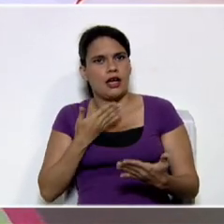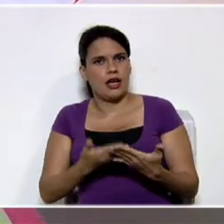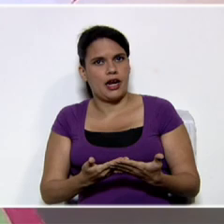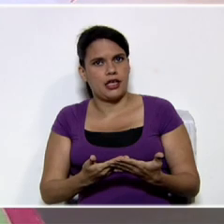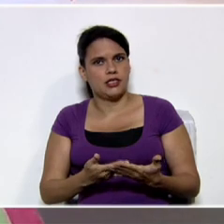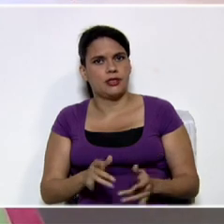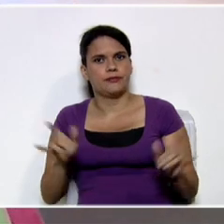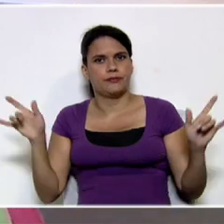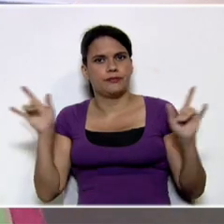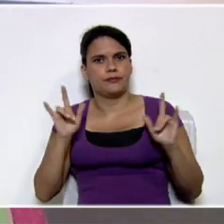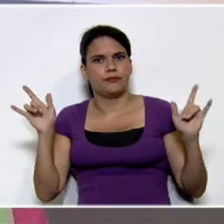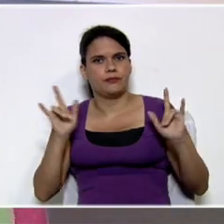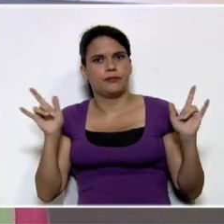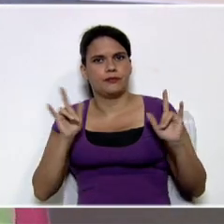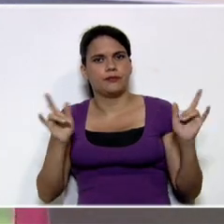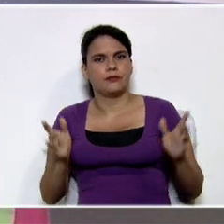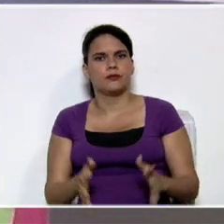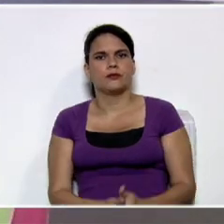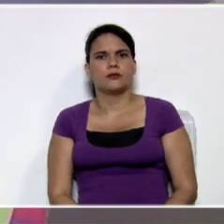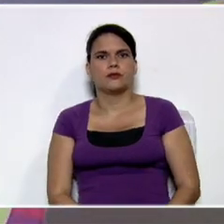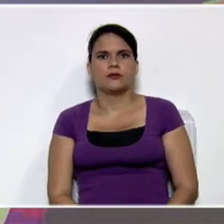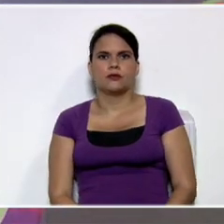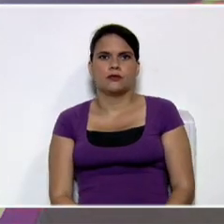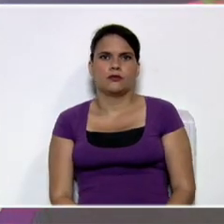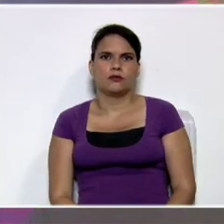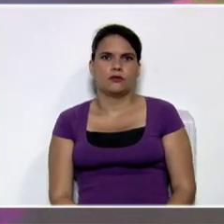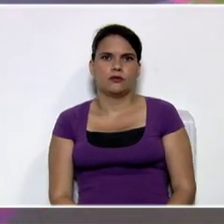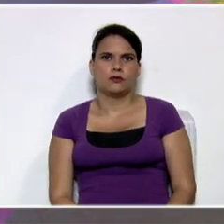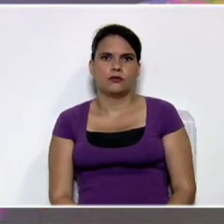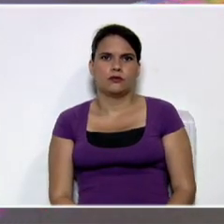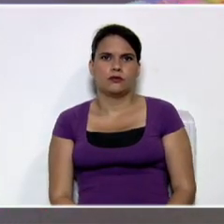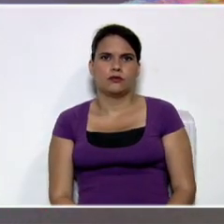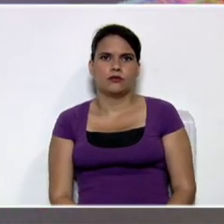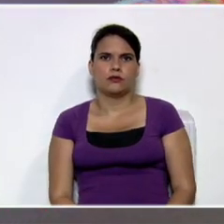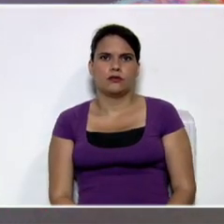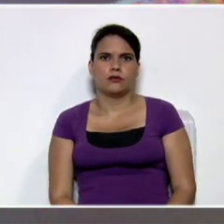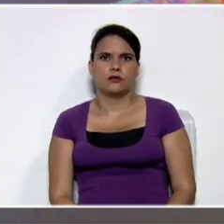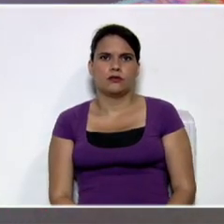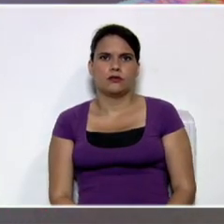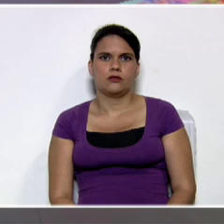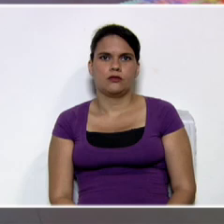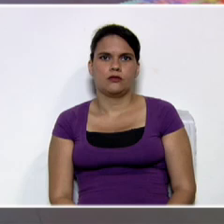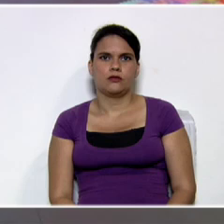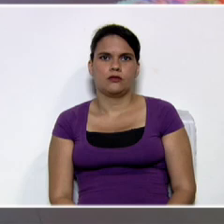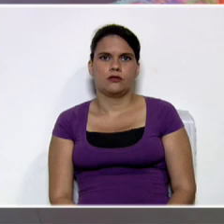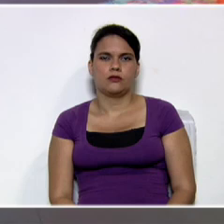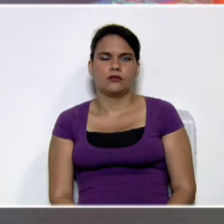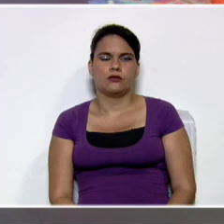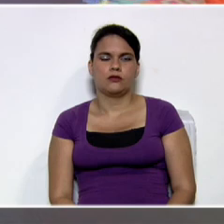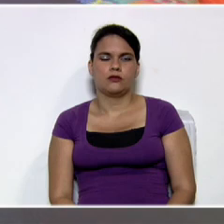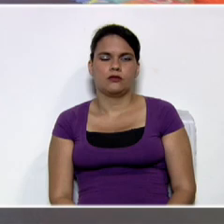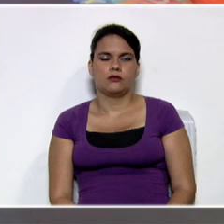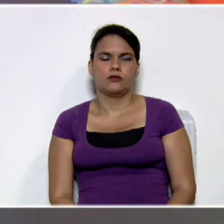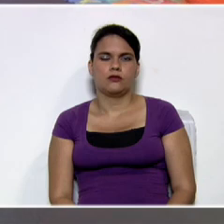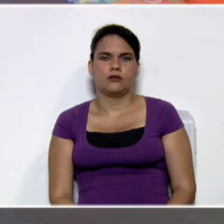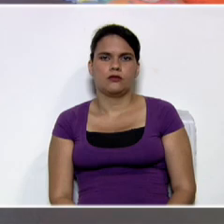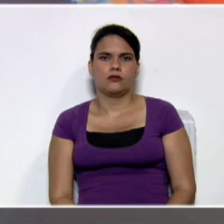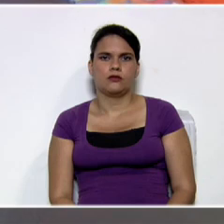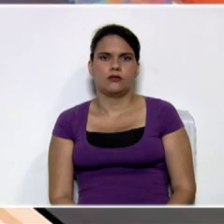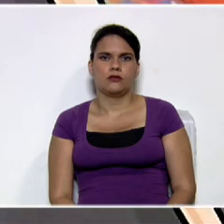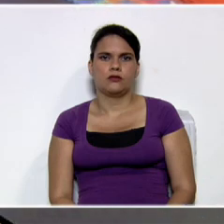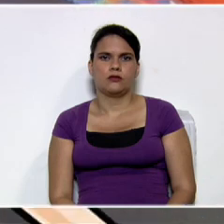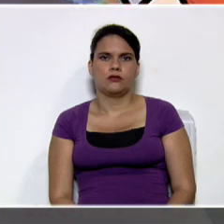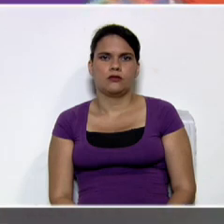habló para ustedes, la profesora María Gabriela Ravelo en el área de Geografía, Historia y Ciudadanía y Formación para la Soberanía Nacional. Será hasta una próxima. Que Dios les bendiga.